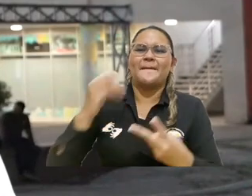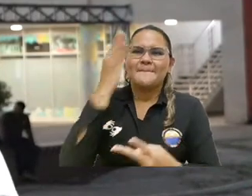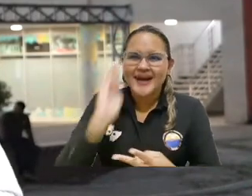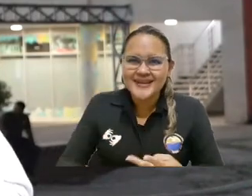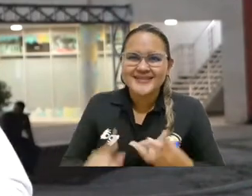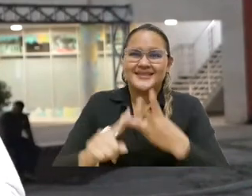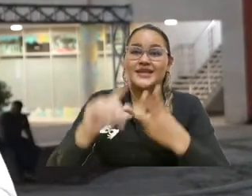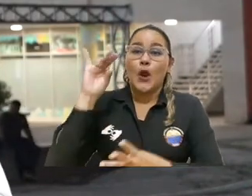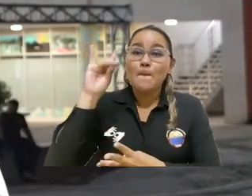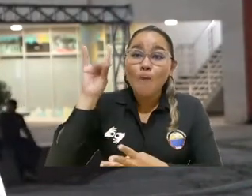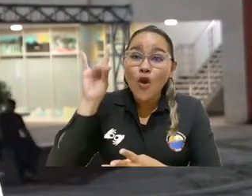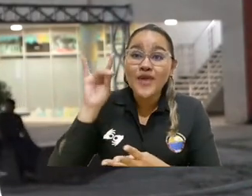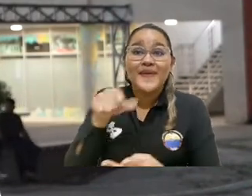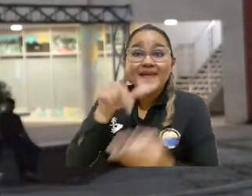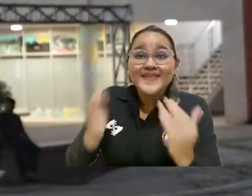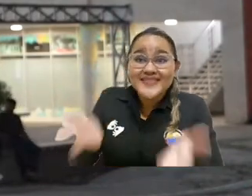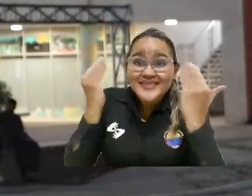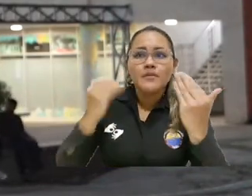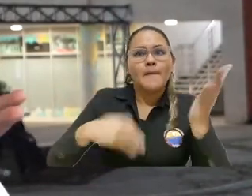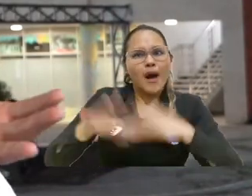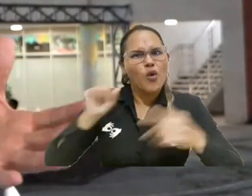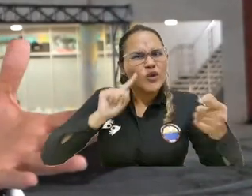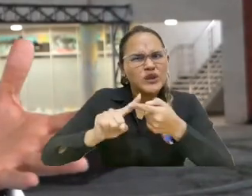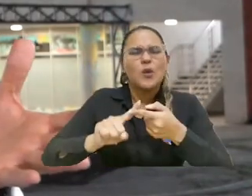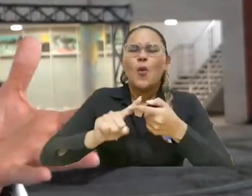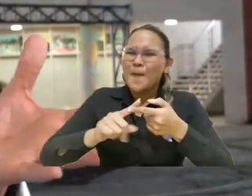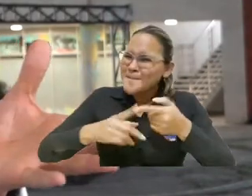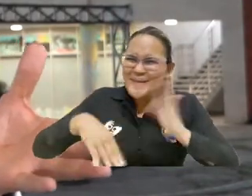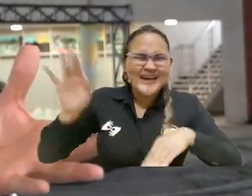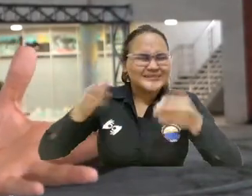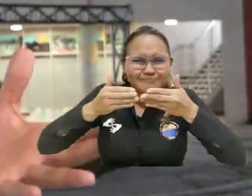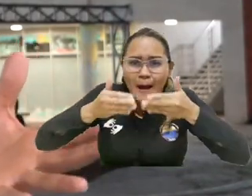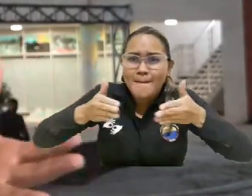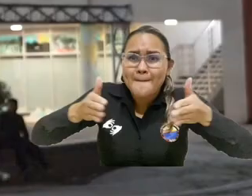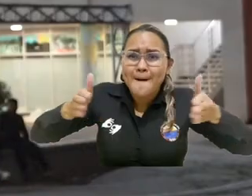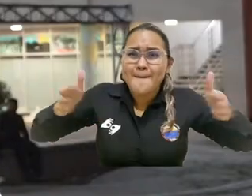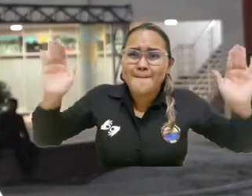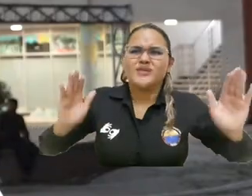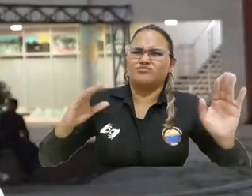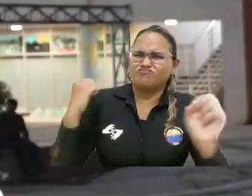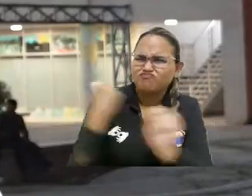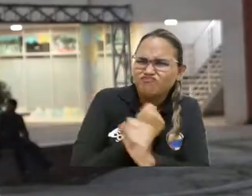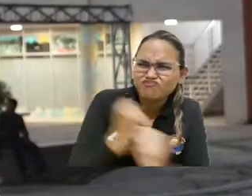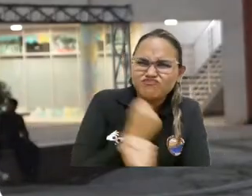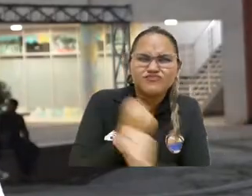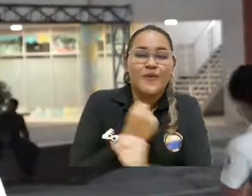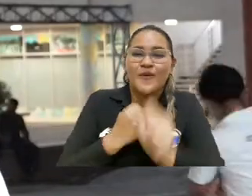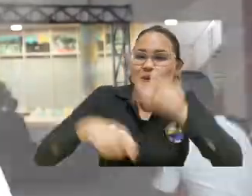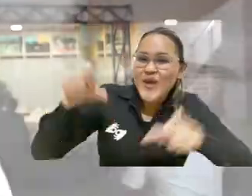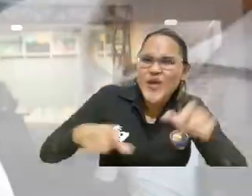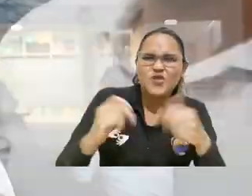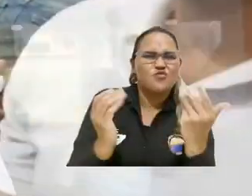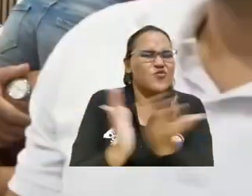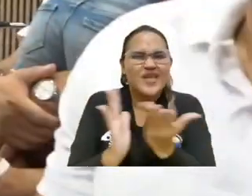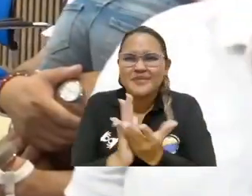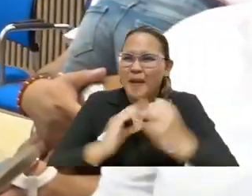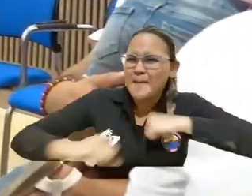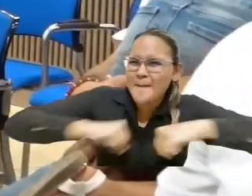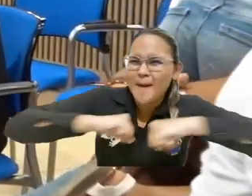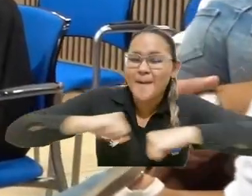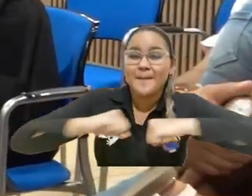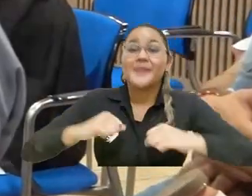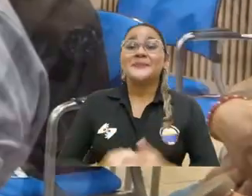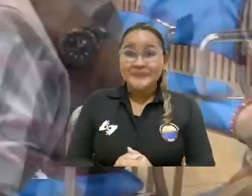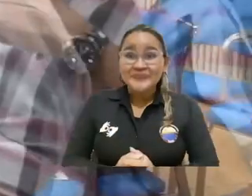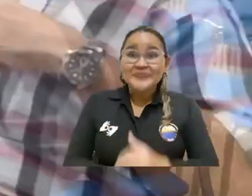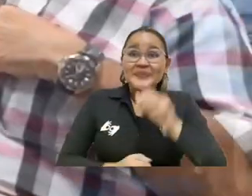Bolivia, y que nos permita, por supuesto, ampliar el espectro de trabajo de nuestros estudiantes. Con